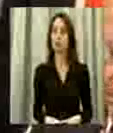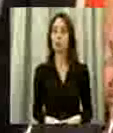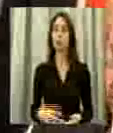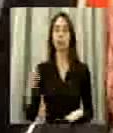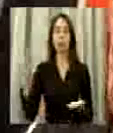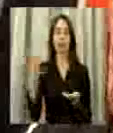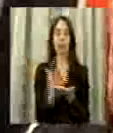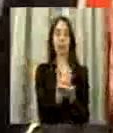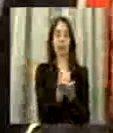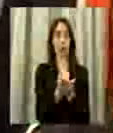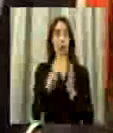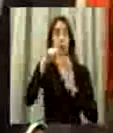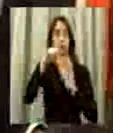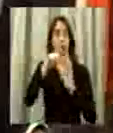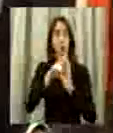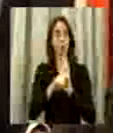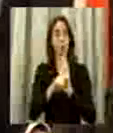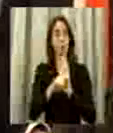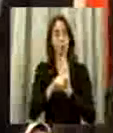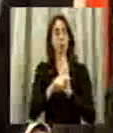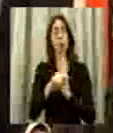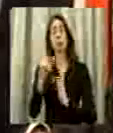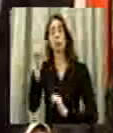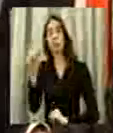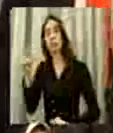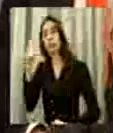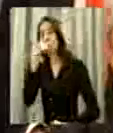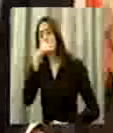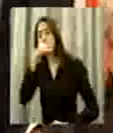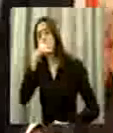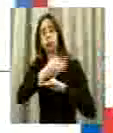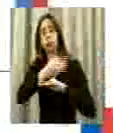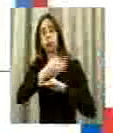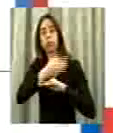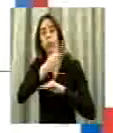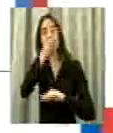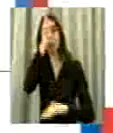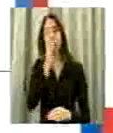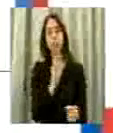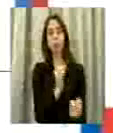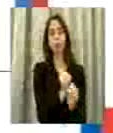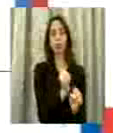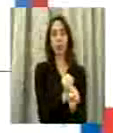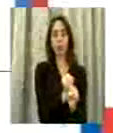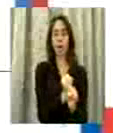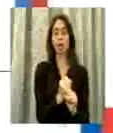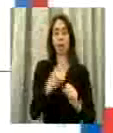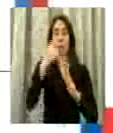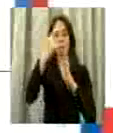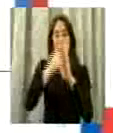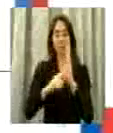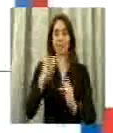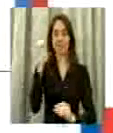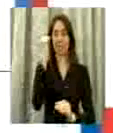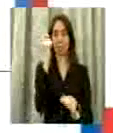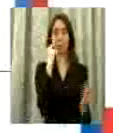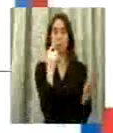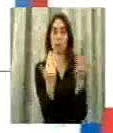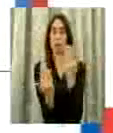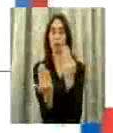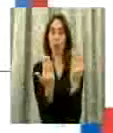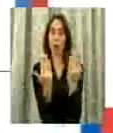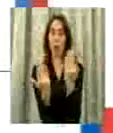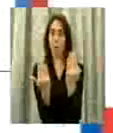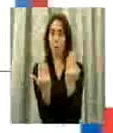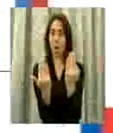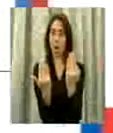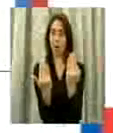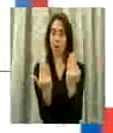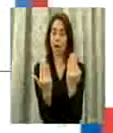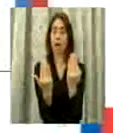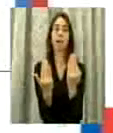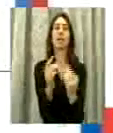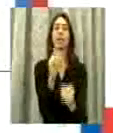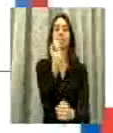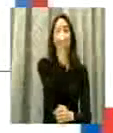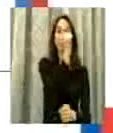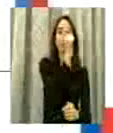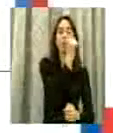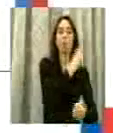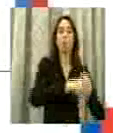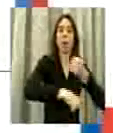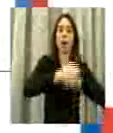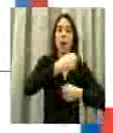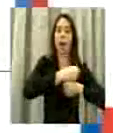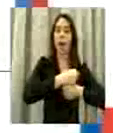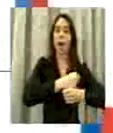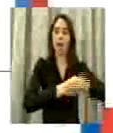Hemos logrado reducir el ausentismo por funcionario. Al mes de septiembre de este año, comparando en términos acumulados con septiembre del